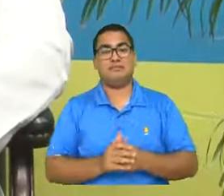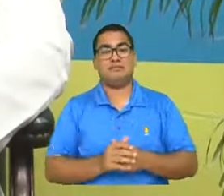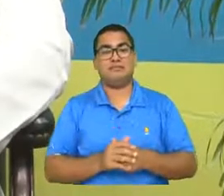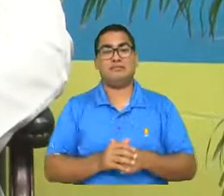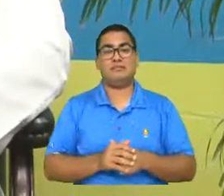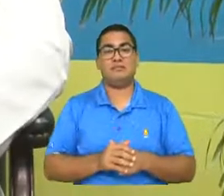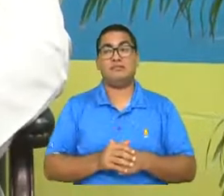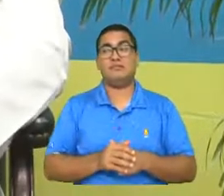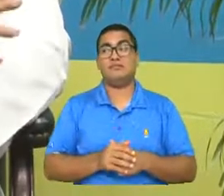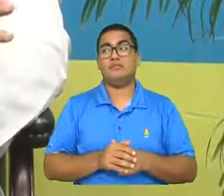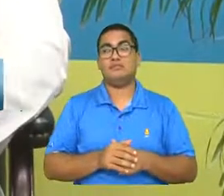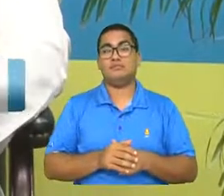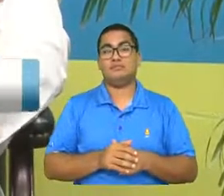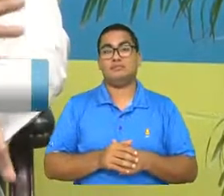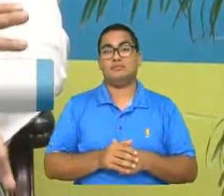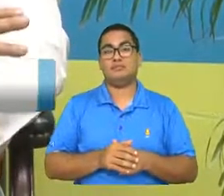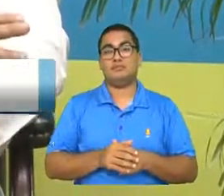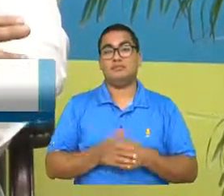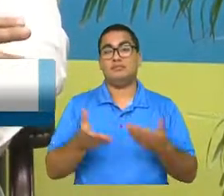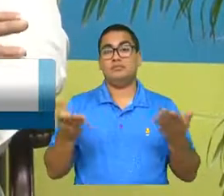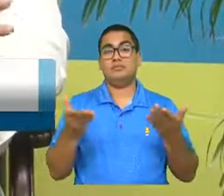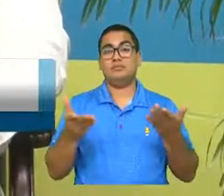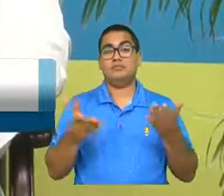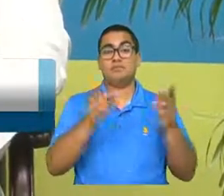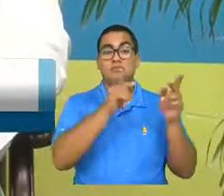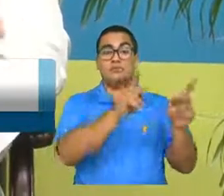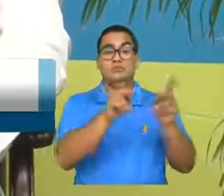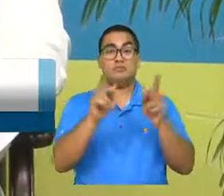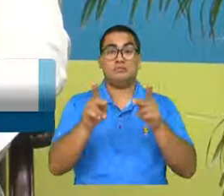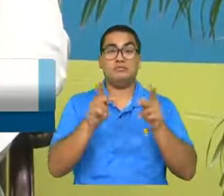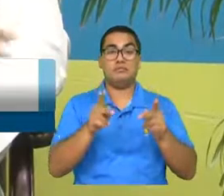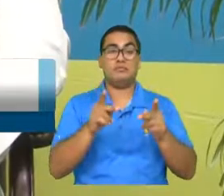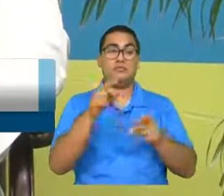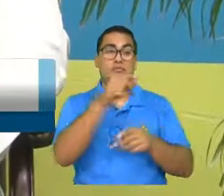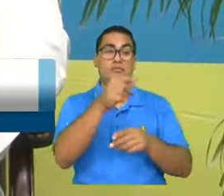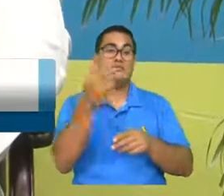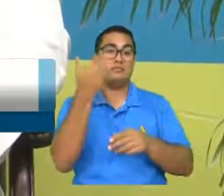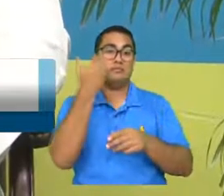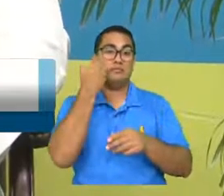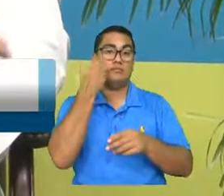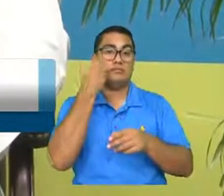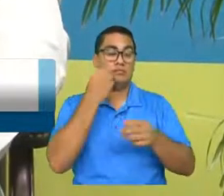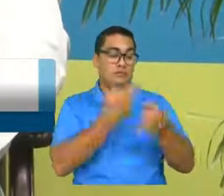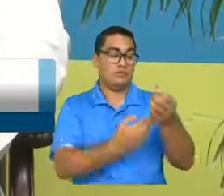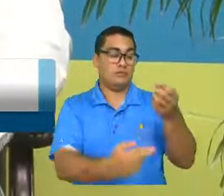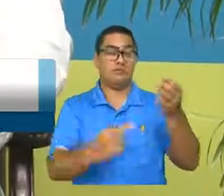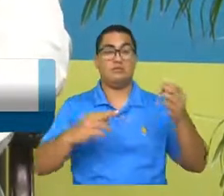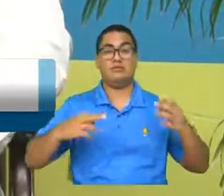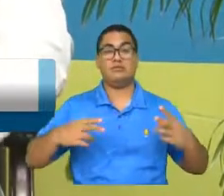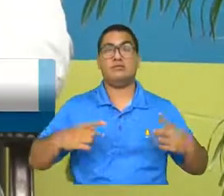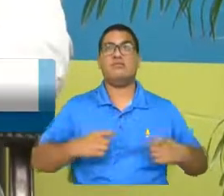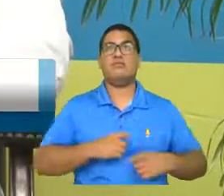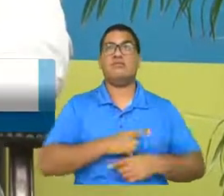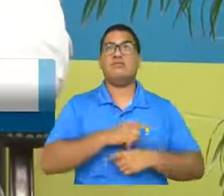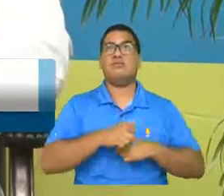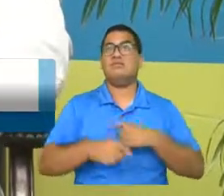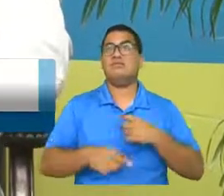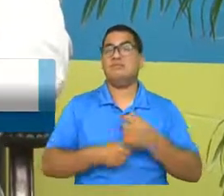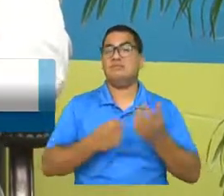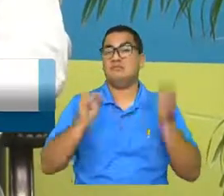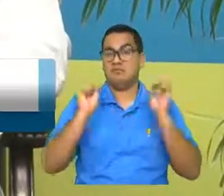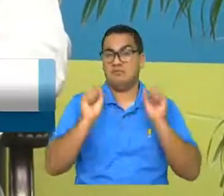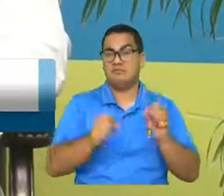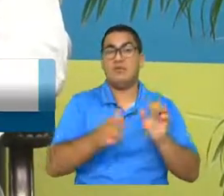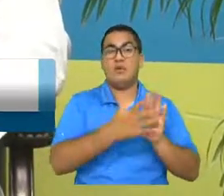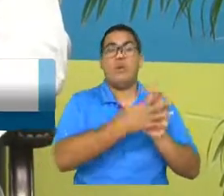la malaria, que es el anófele, va y donde hay personas infectadas en los parásitos en la sangre, entonces lógicamente va a irla